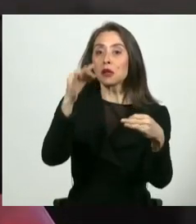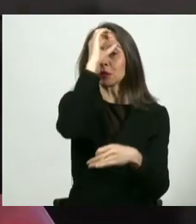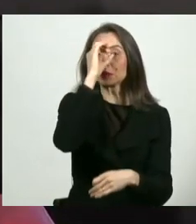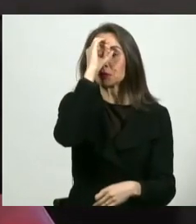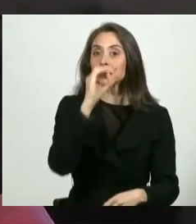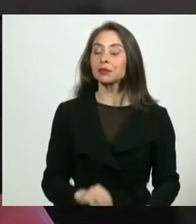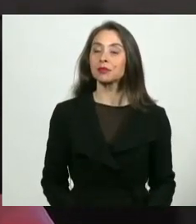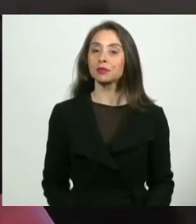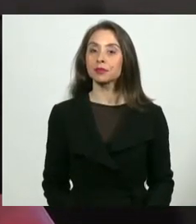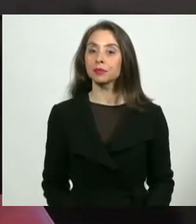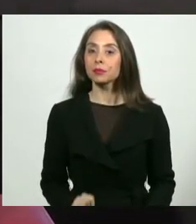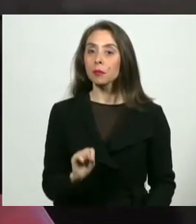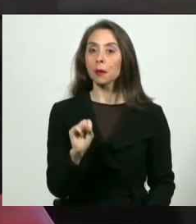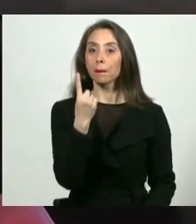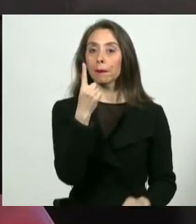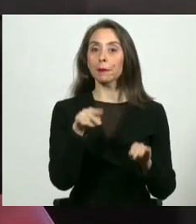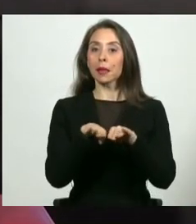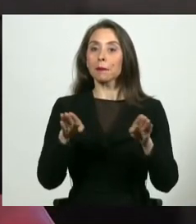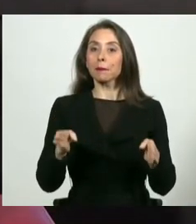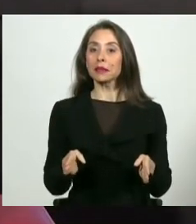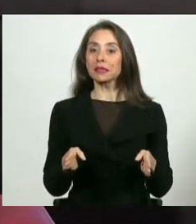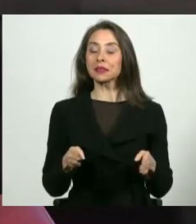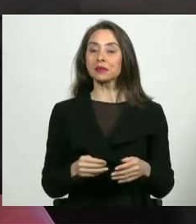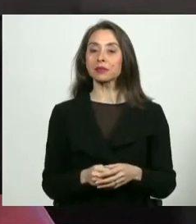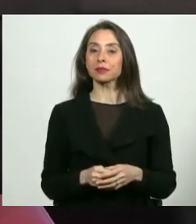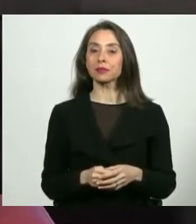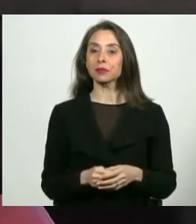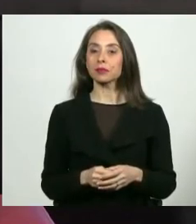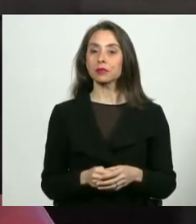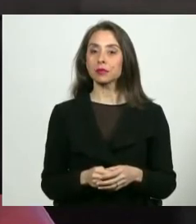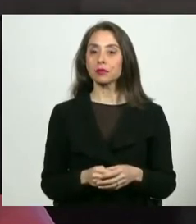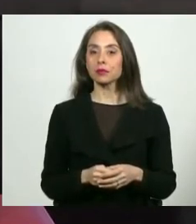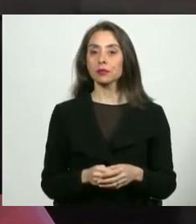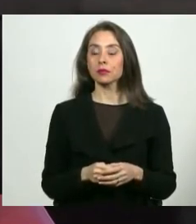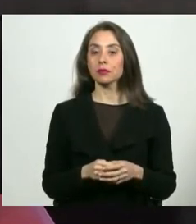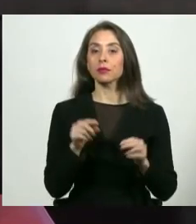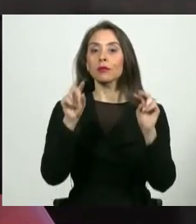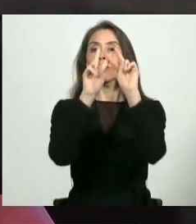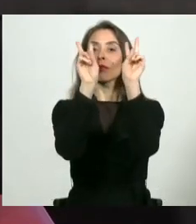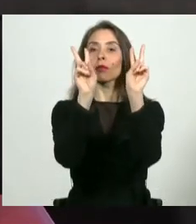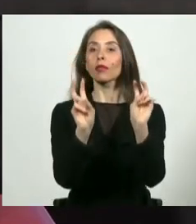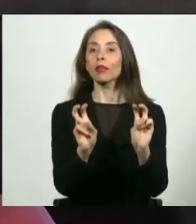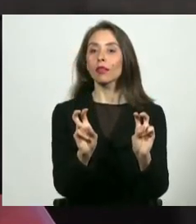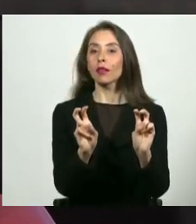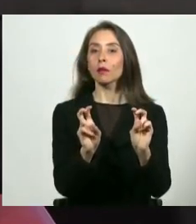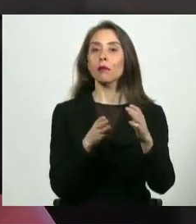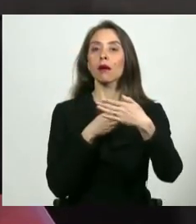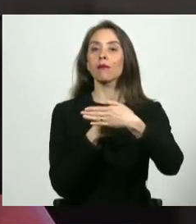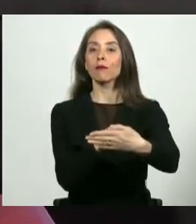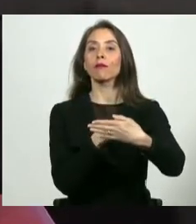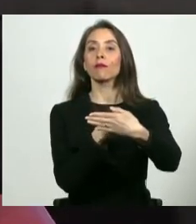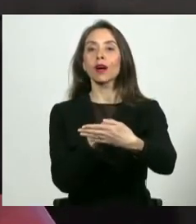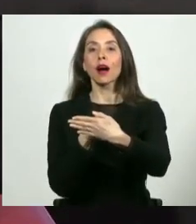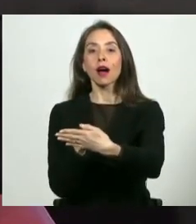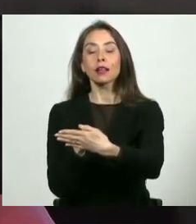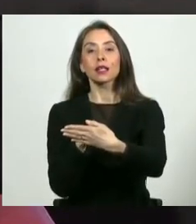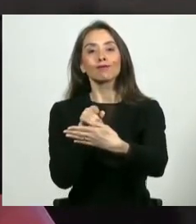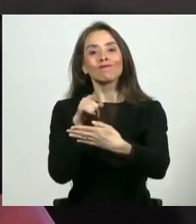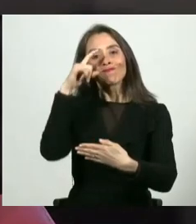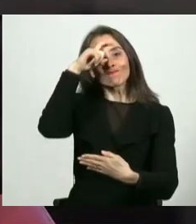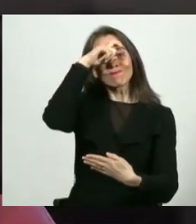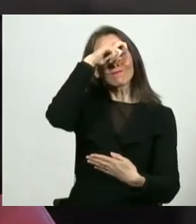Nuestra primera mesa está dedicada al tema de las barreras que